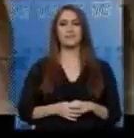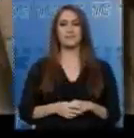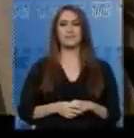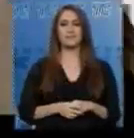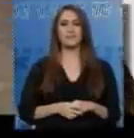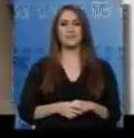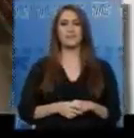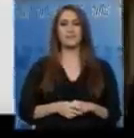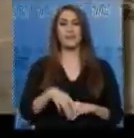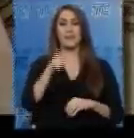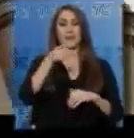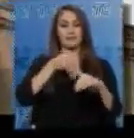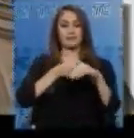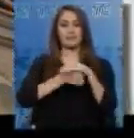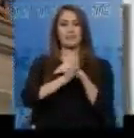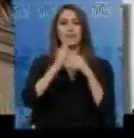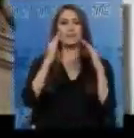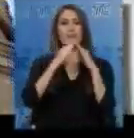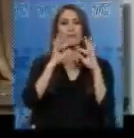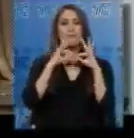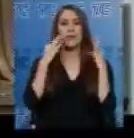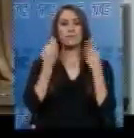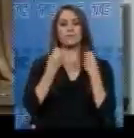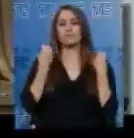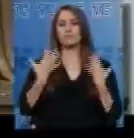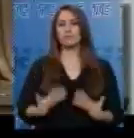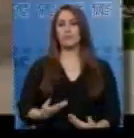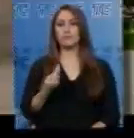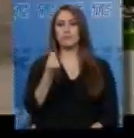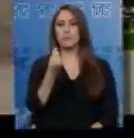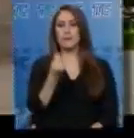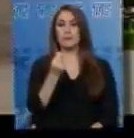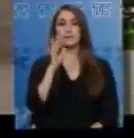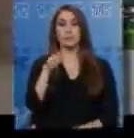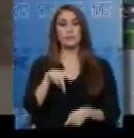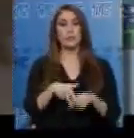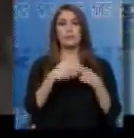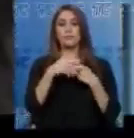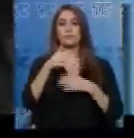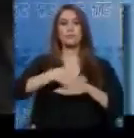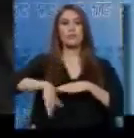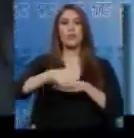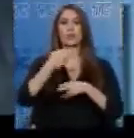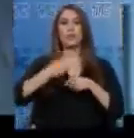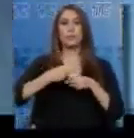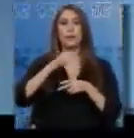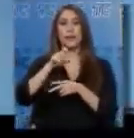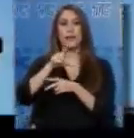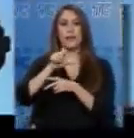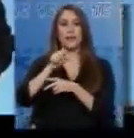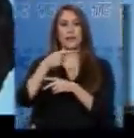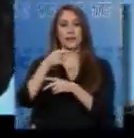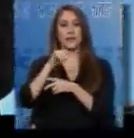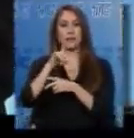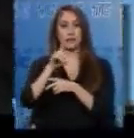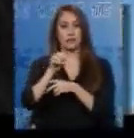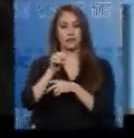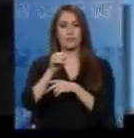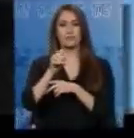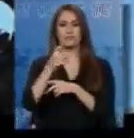Lo que fue la puerta de entrada a la vivienda de una familia adinerada de la época, hoy está en el Ejido, frente a una escultura impresionante.